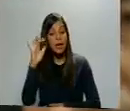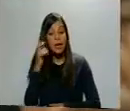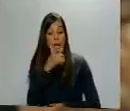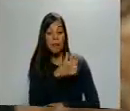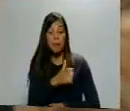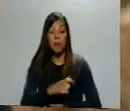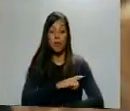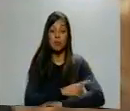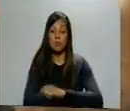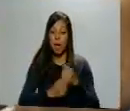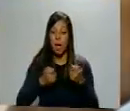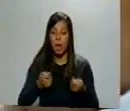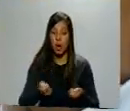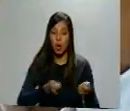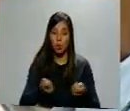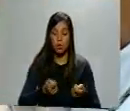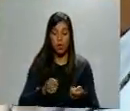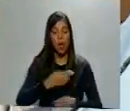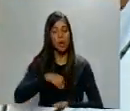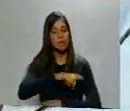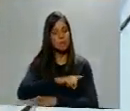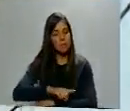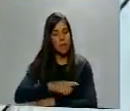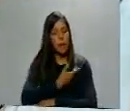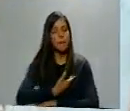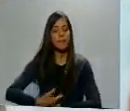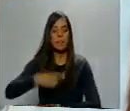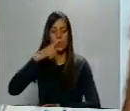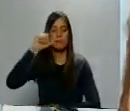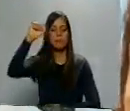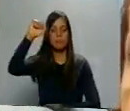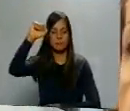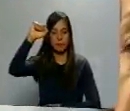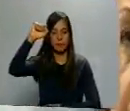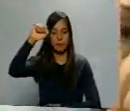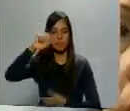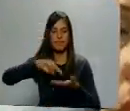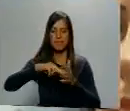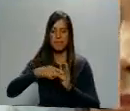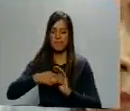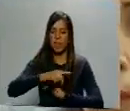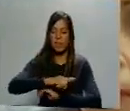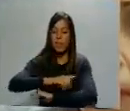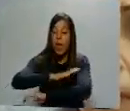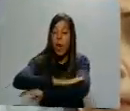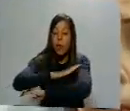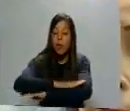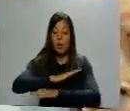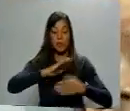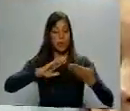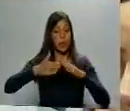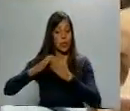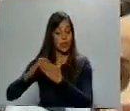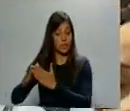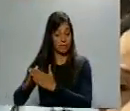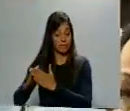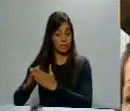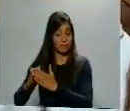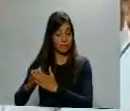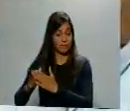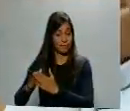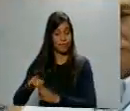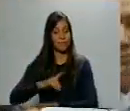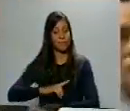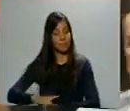manda. Y que queremos cumplir con ese mandato de nuestro presidente Nicolás Maduro, que es mandar obedeciendo al pueblo, como nos lo orientó